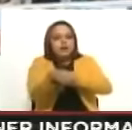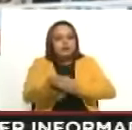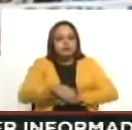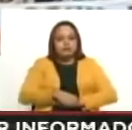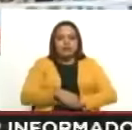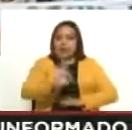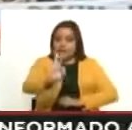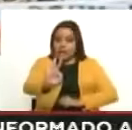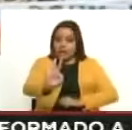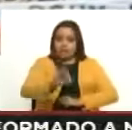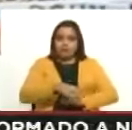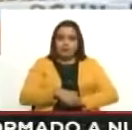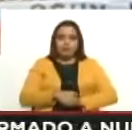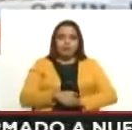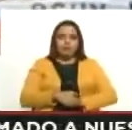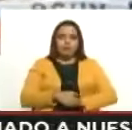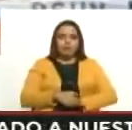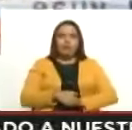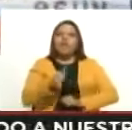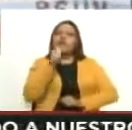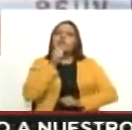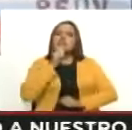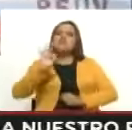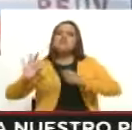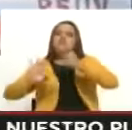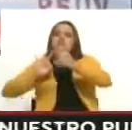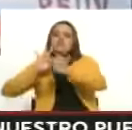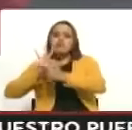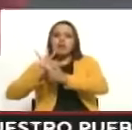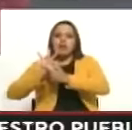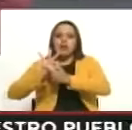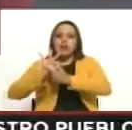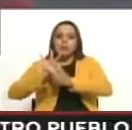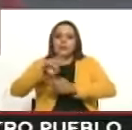Tres. ¿Quiénes serán esas tres personas?